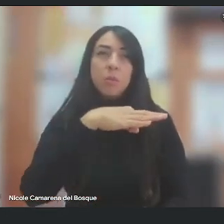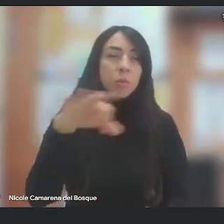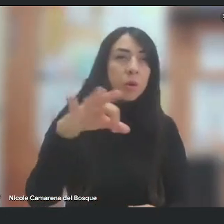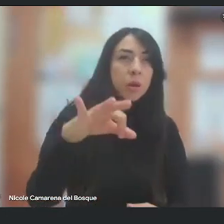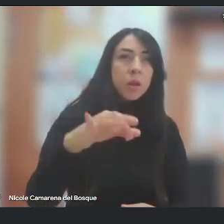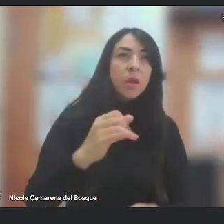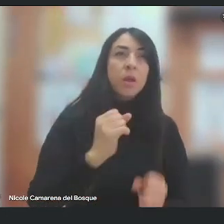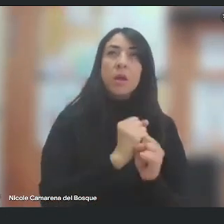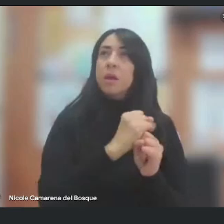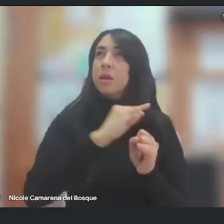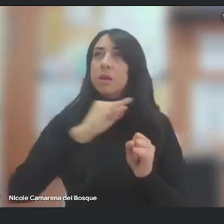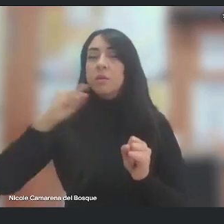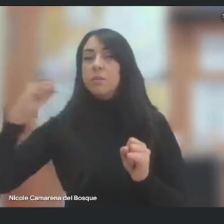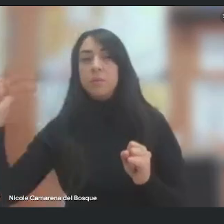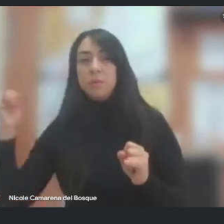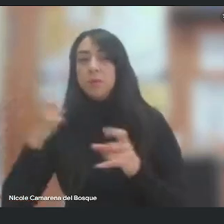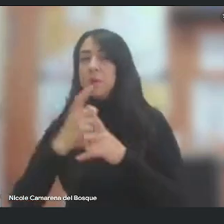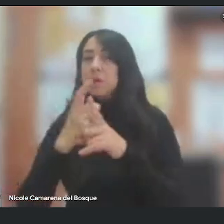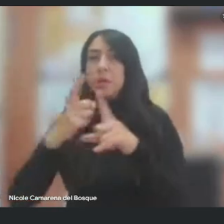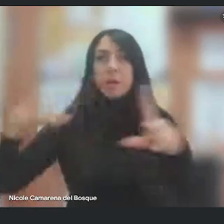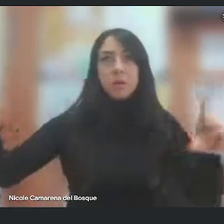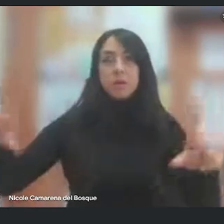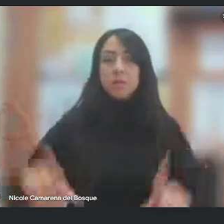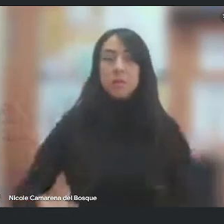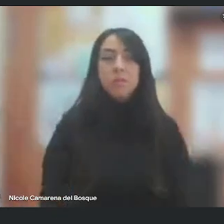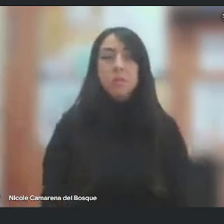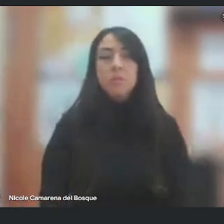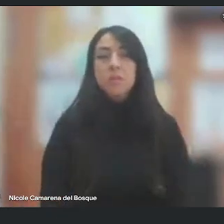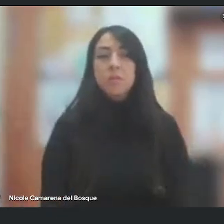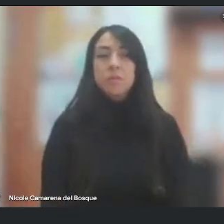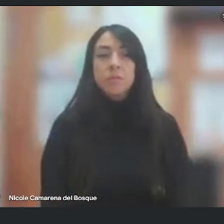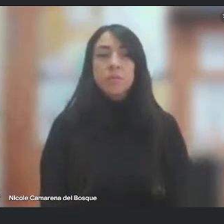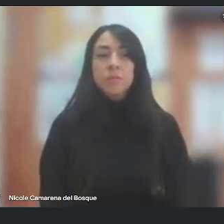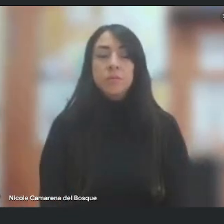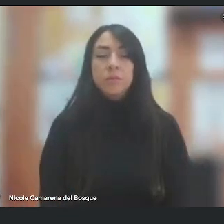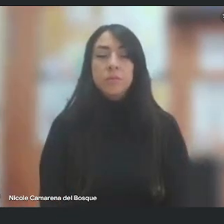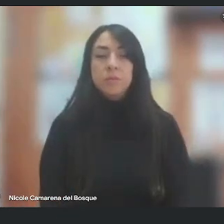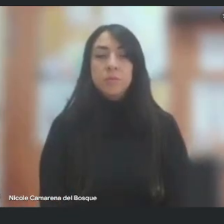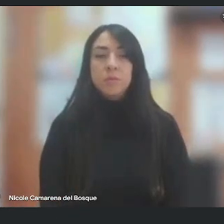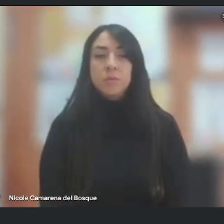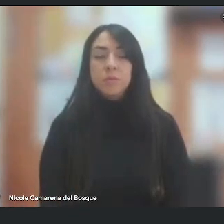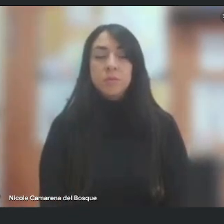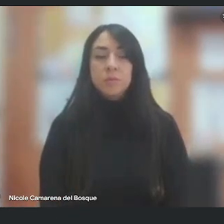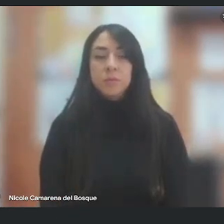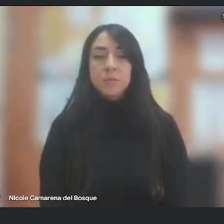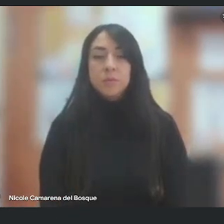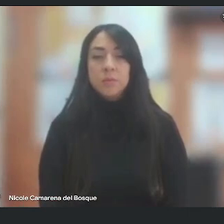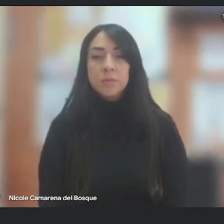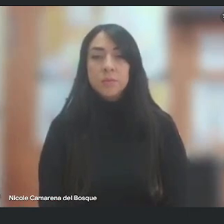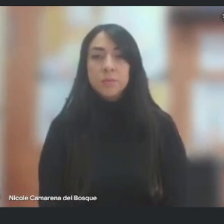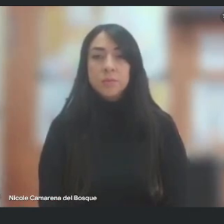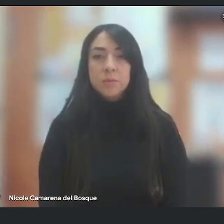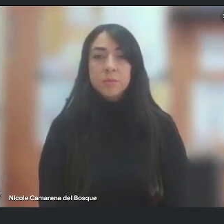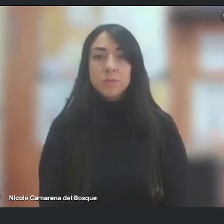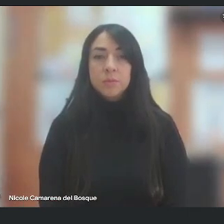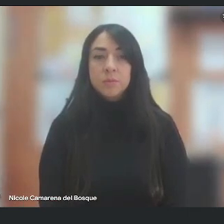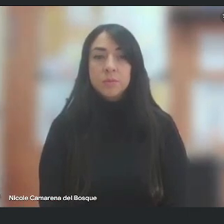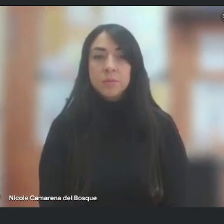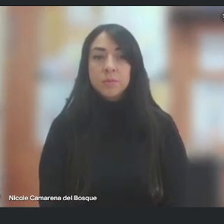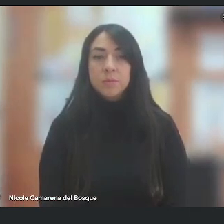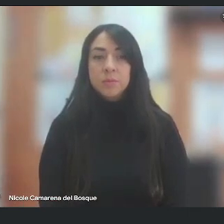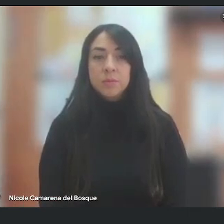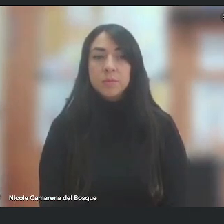la autonomía, que yo decido qué hacer con mi cuerpo, yo puedo tomar decisiones de mi vida y eso hace que se forme